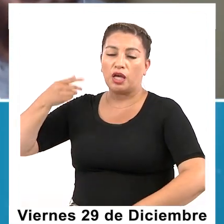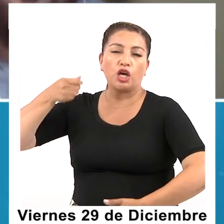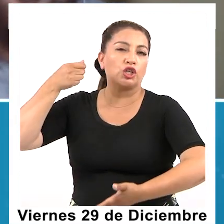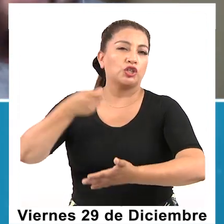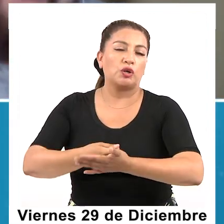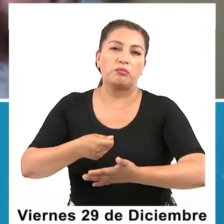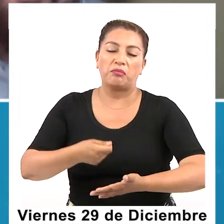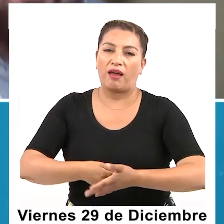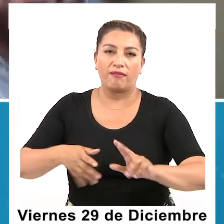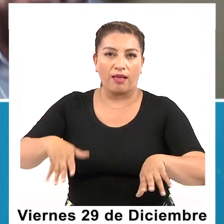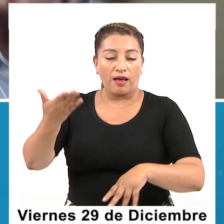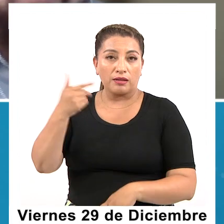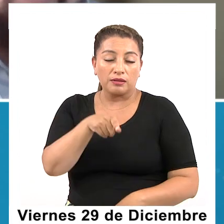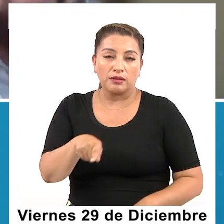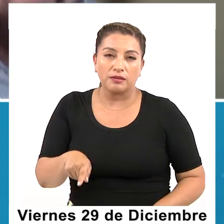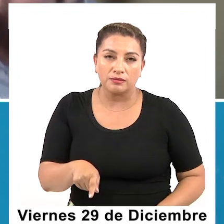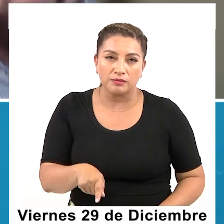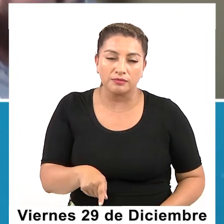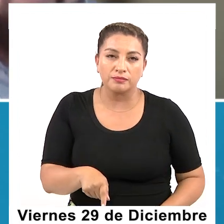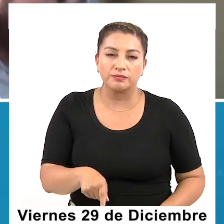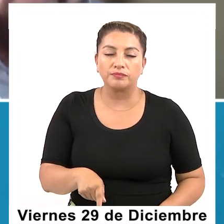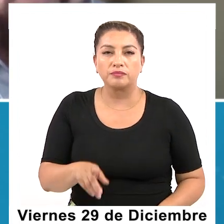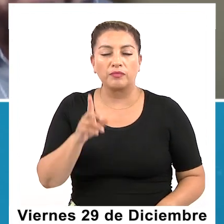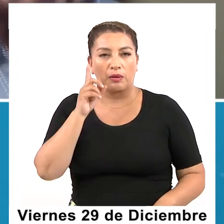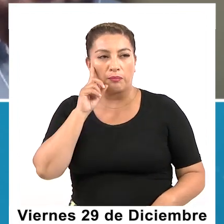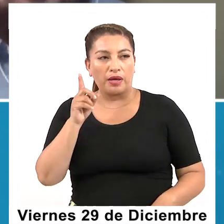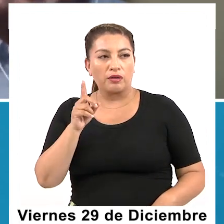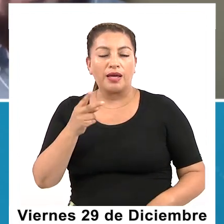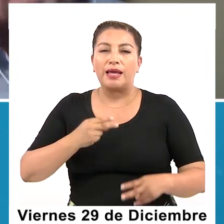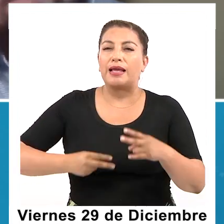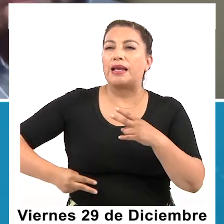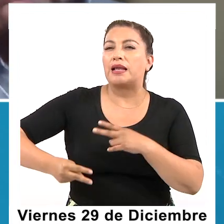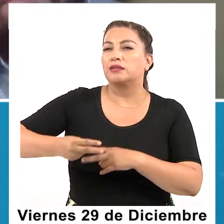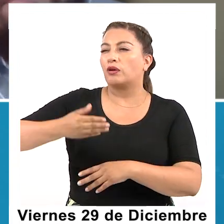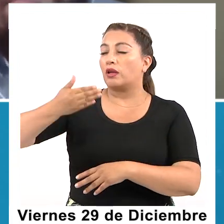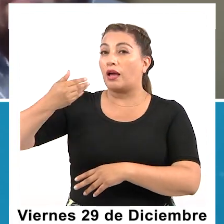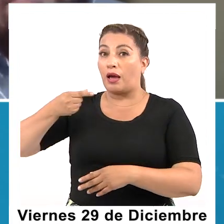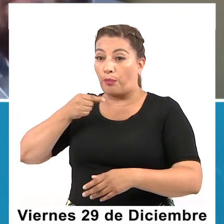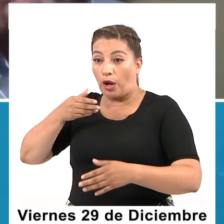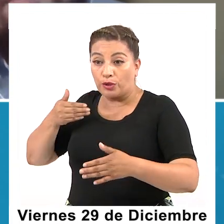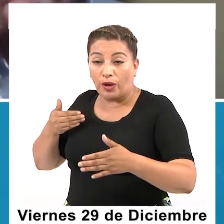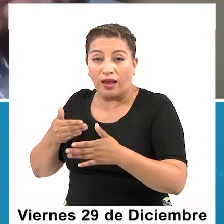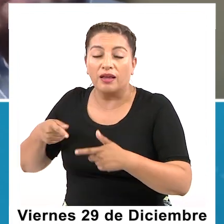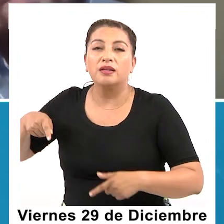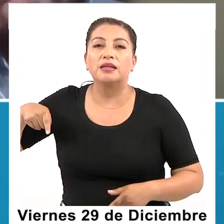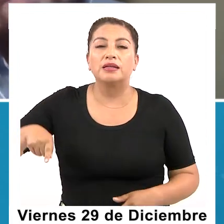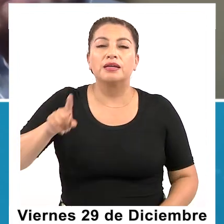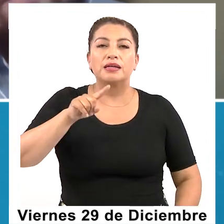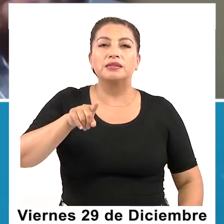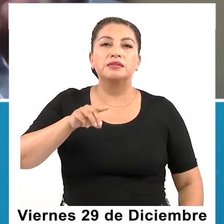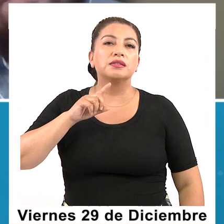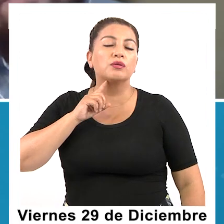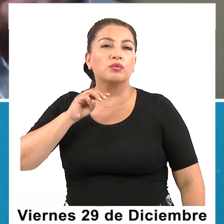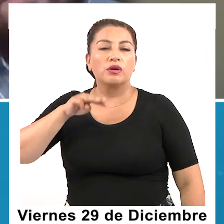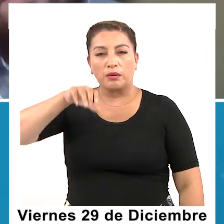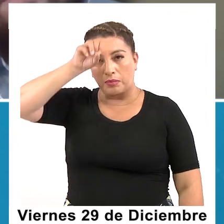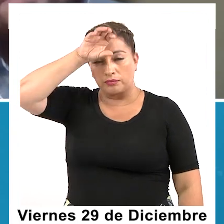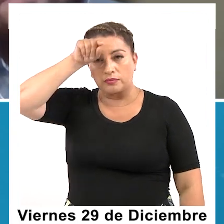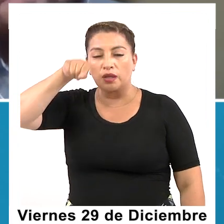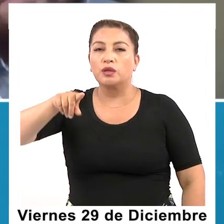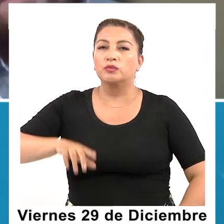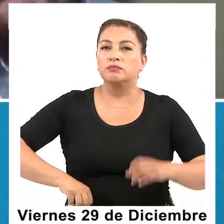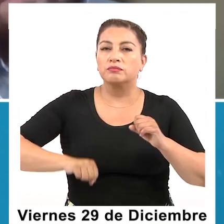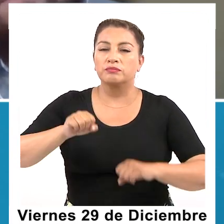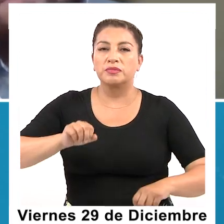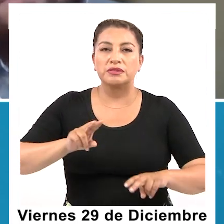en plena dictadura. ajá, Eh, pero yendo a la historia más reciente de nuestro país, SQM es una de las empresas que